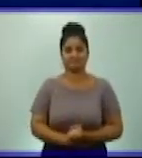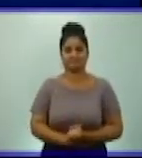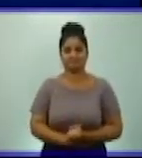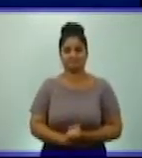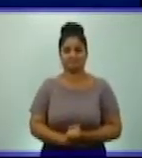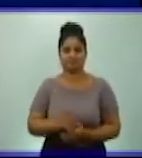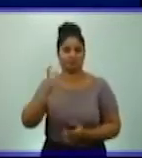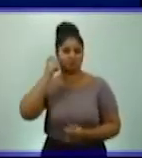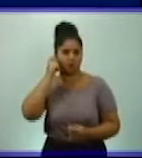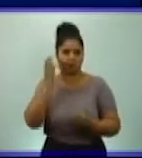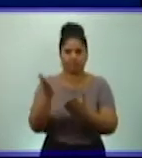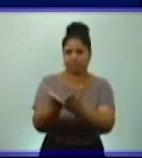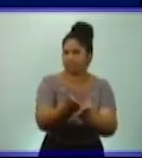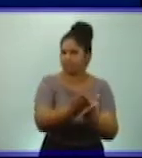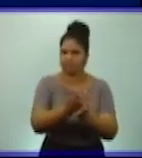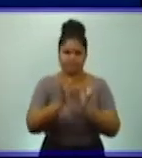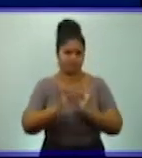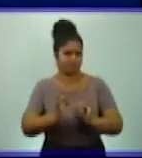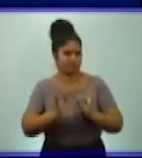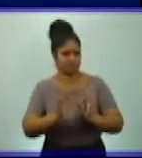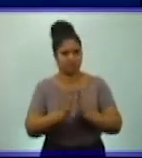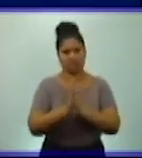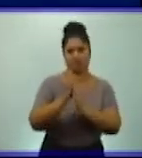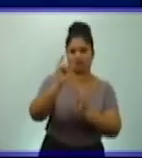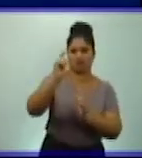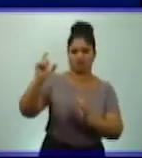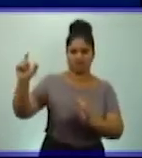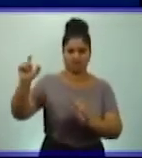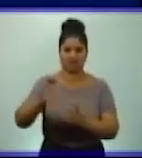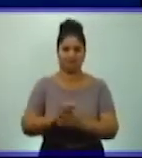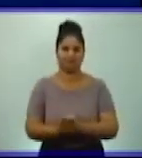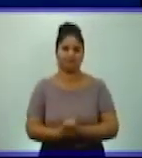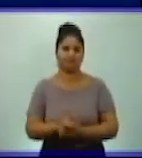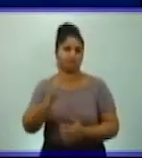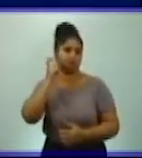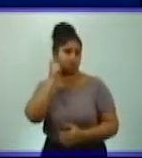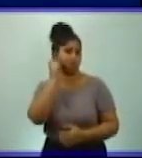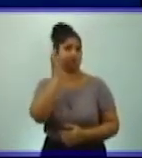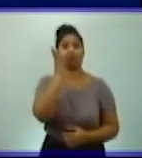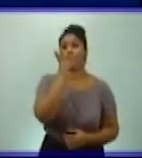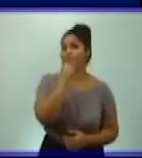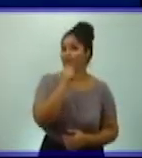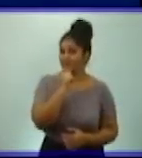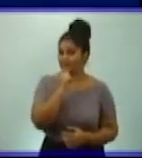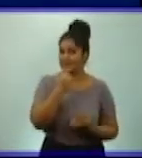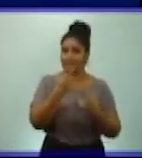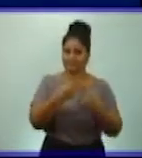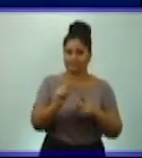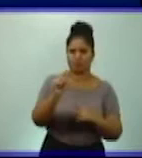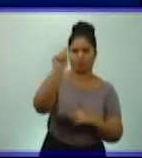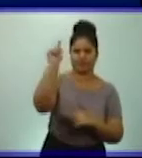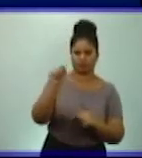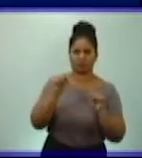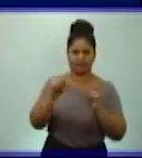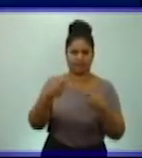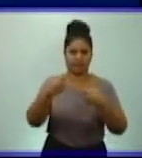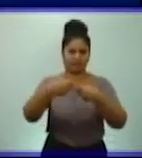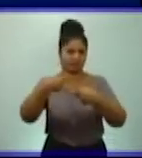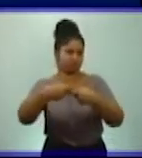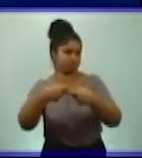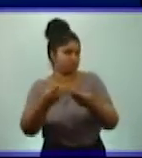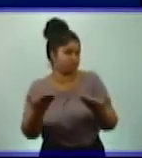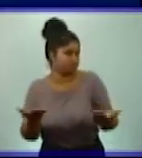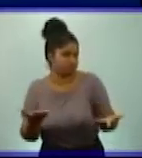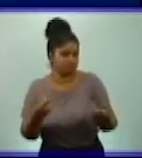algún amor antes porque era una mujer muy atractiva, o se estará dirigiendo a su Dios como